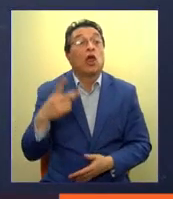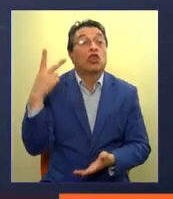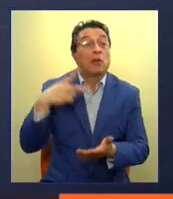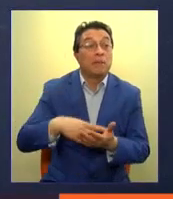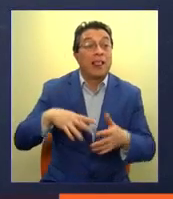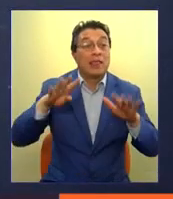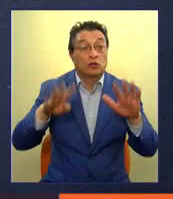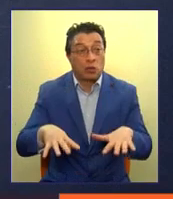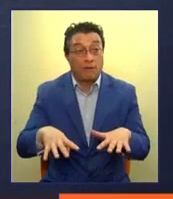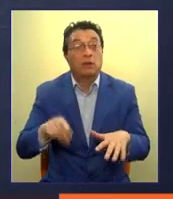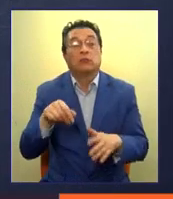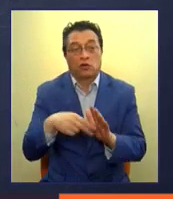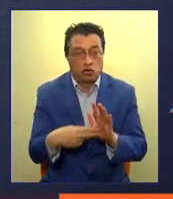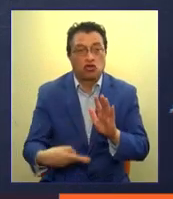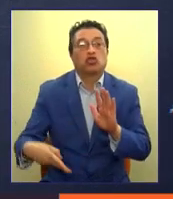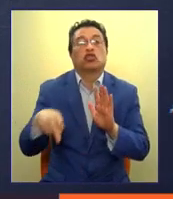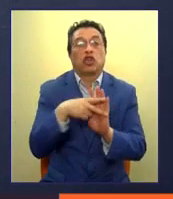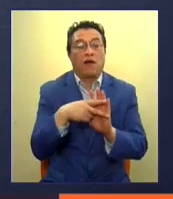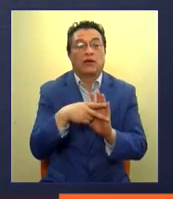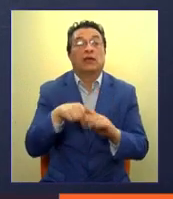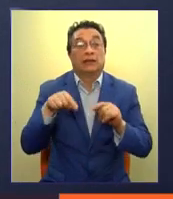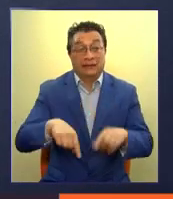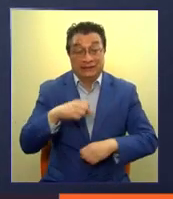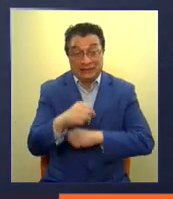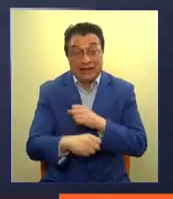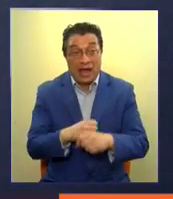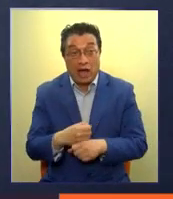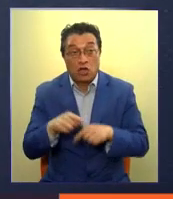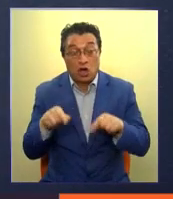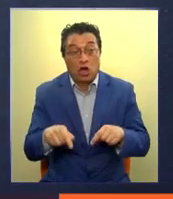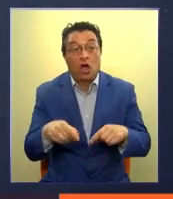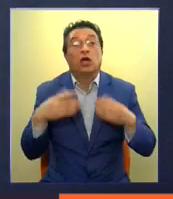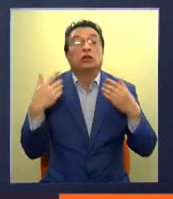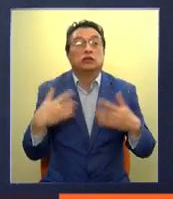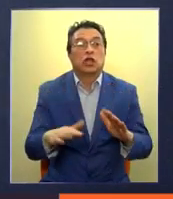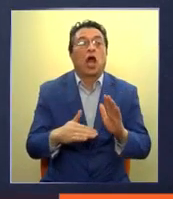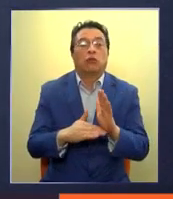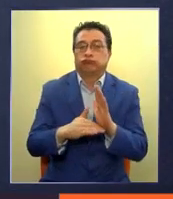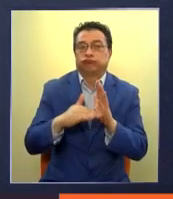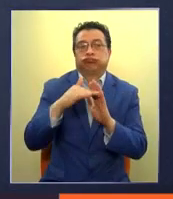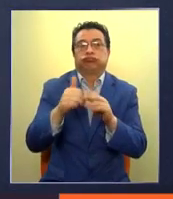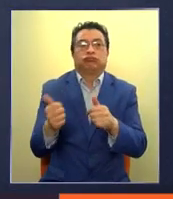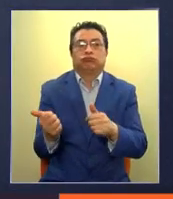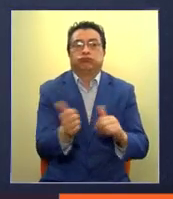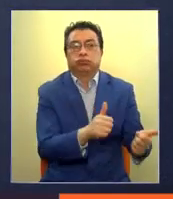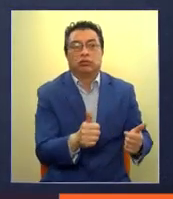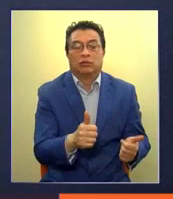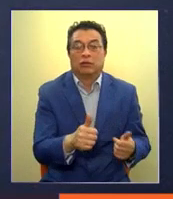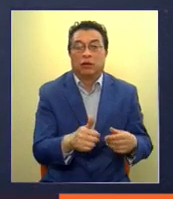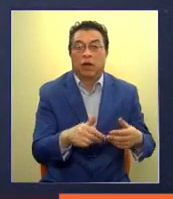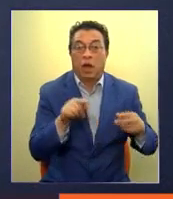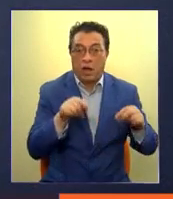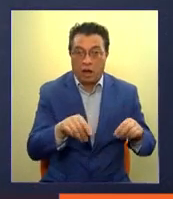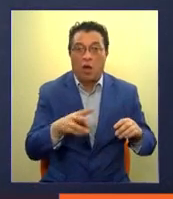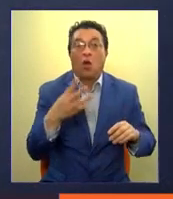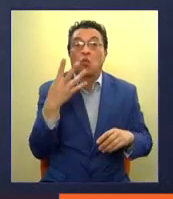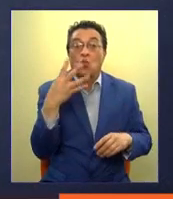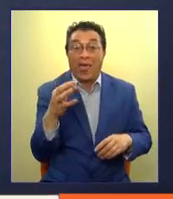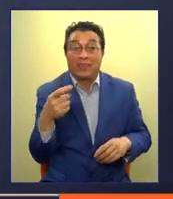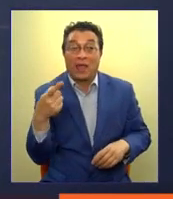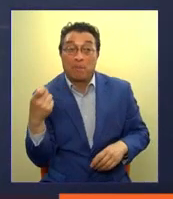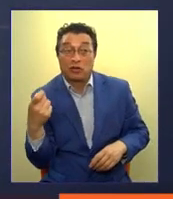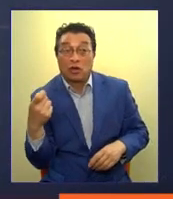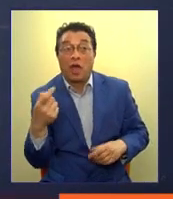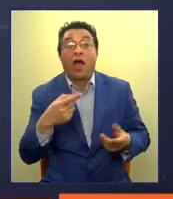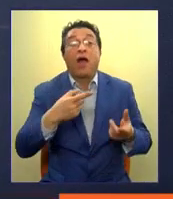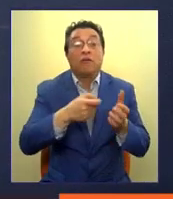esa cifra se duplicó y en lo que va de este año, aquella ya se alcanzó. Un desglose: 40 pistolas, 10